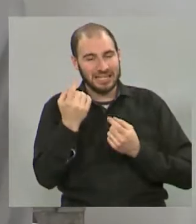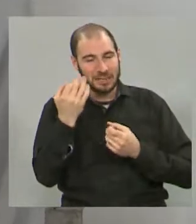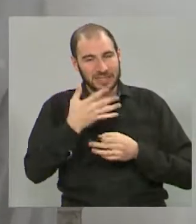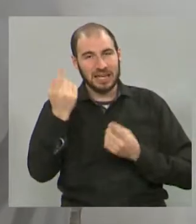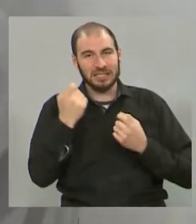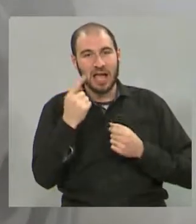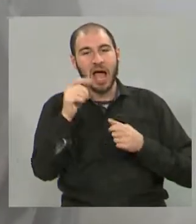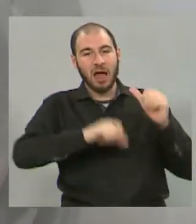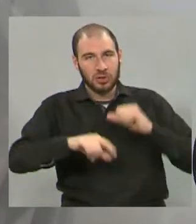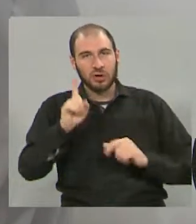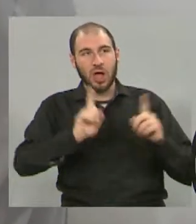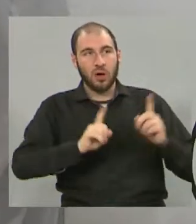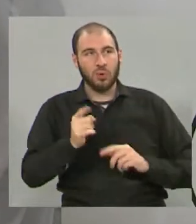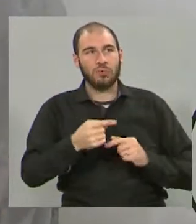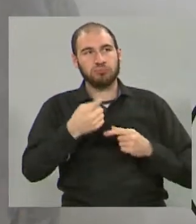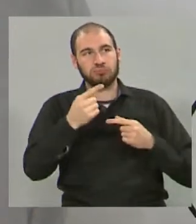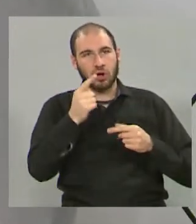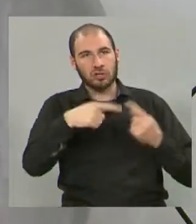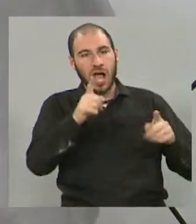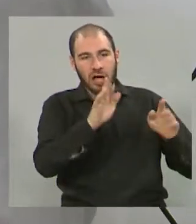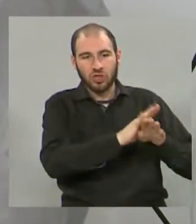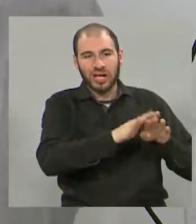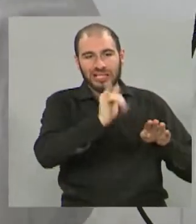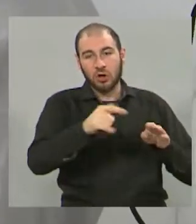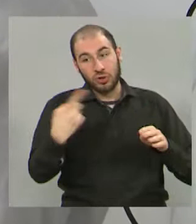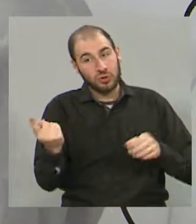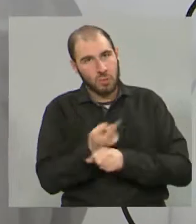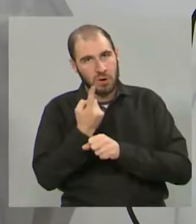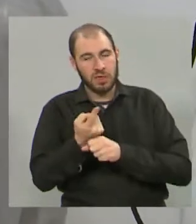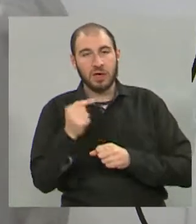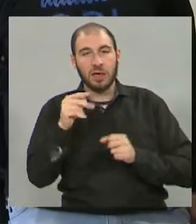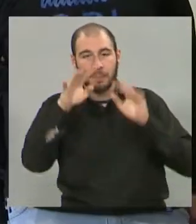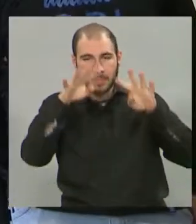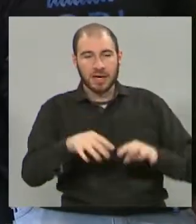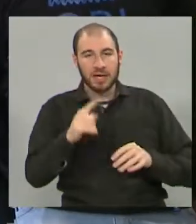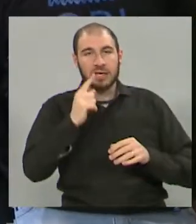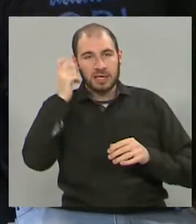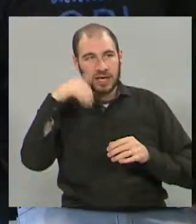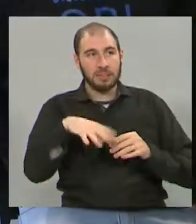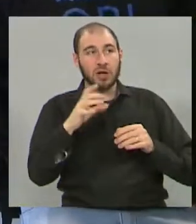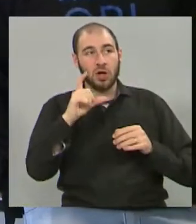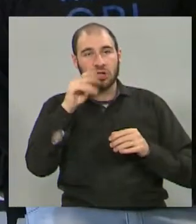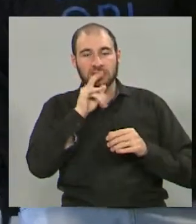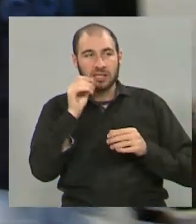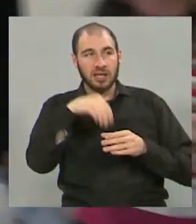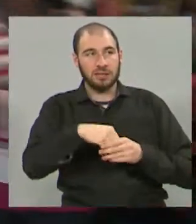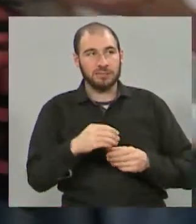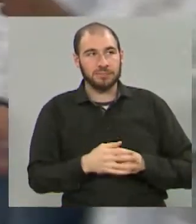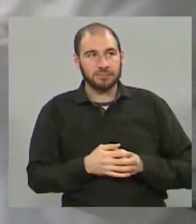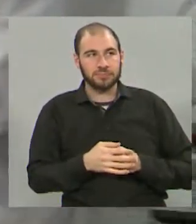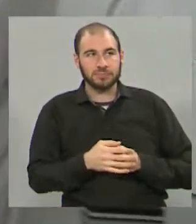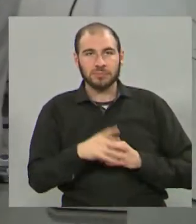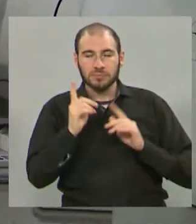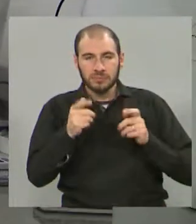algunos laboratorios las cosas se pueden tocar y cuadros míos os pueden poner visitar la página del iem que es del conicet y por ahí también